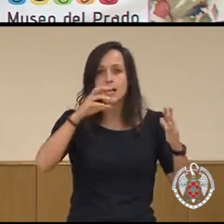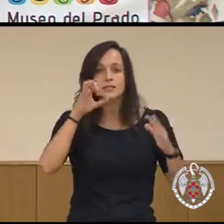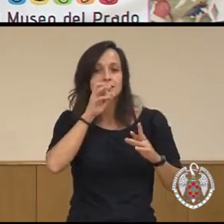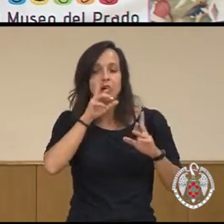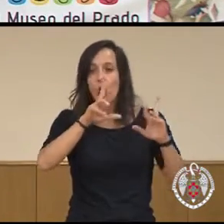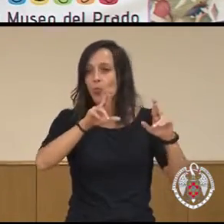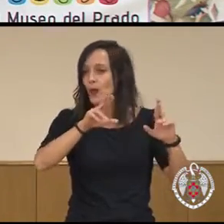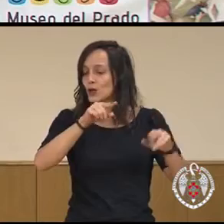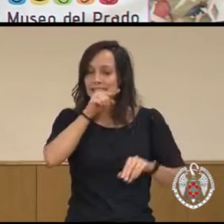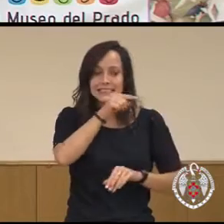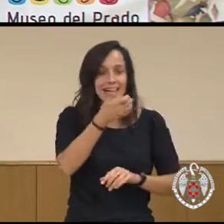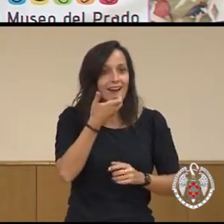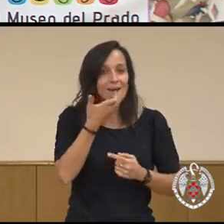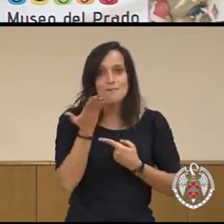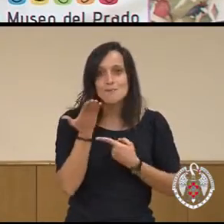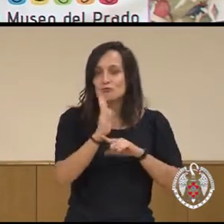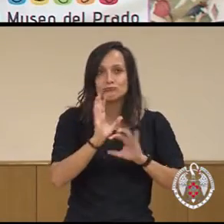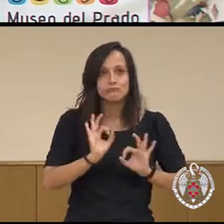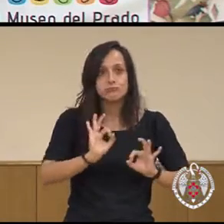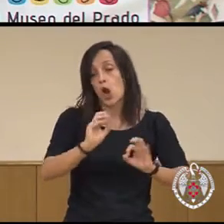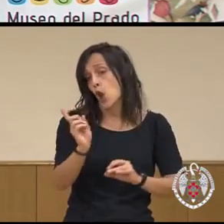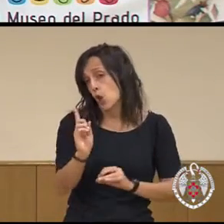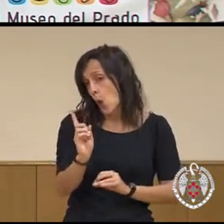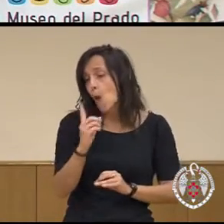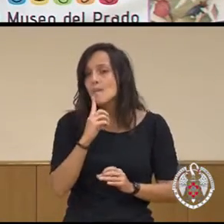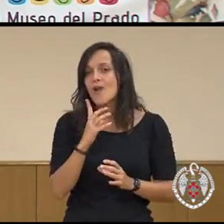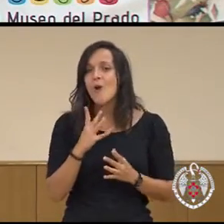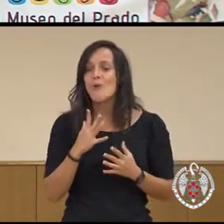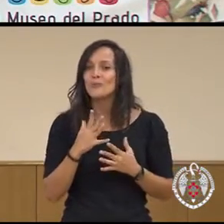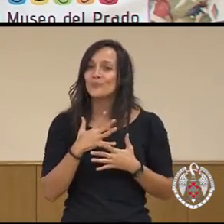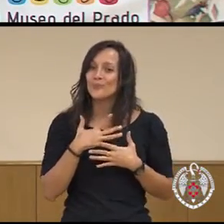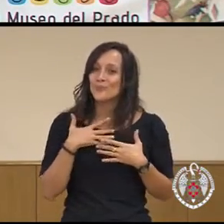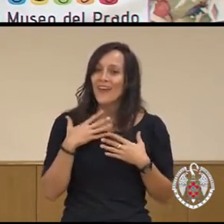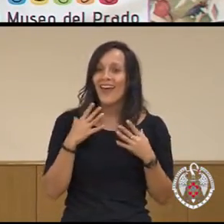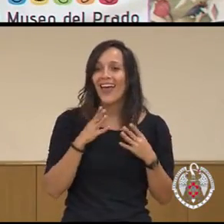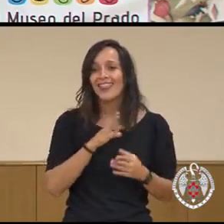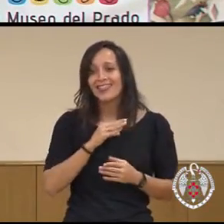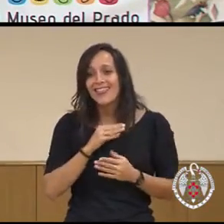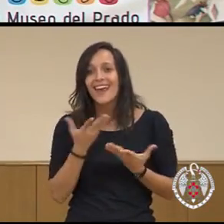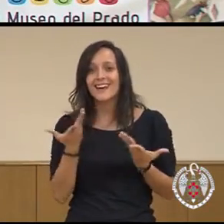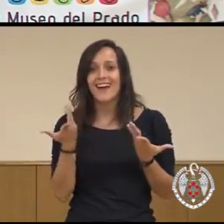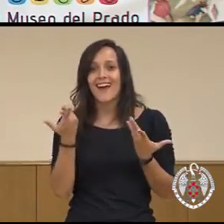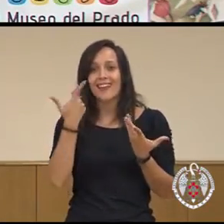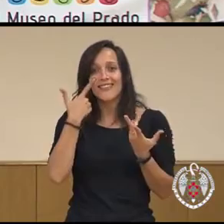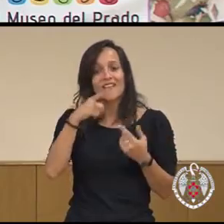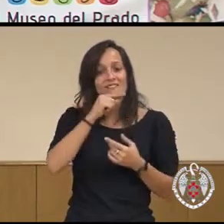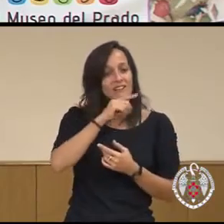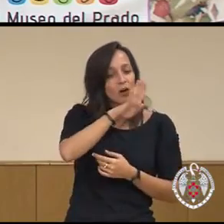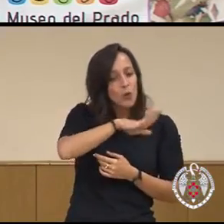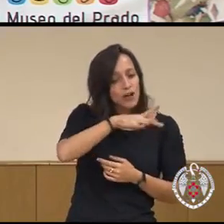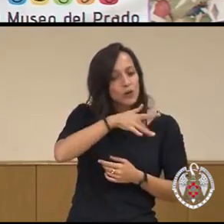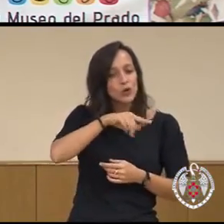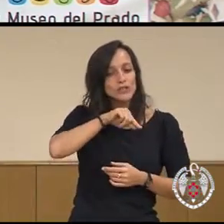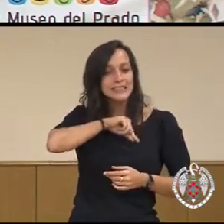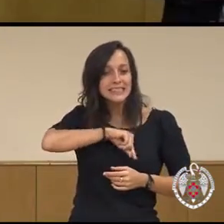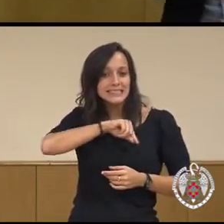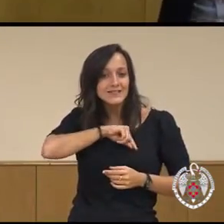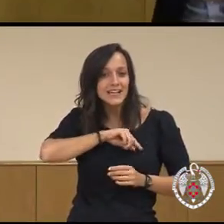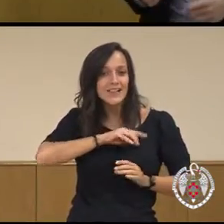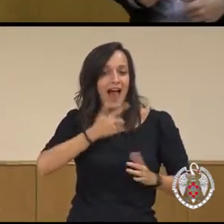pero que es muy tierna por cuanto nos revela un poco la intimidad de Felipe IV y, por supuesto, su sensibilidad